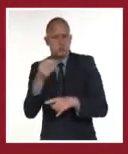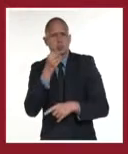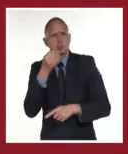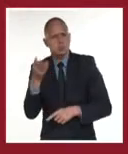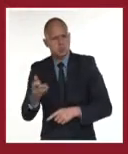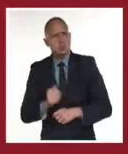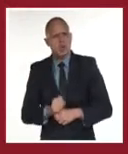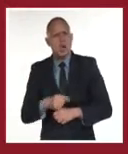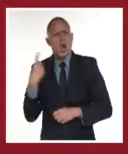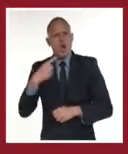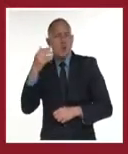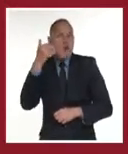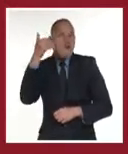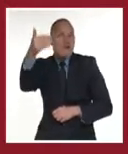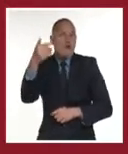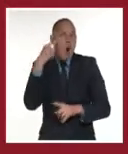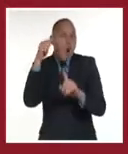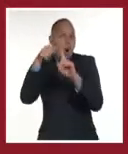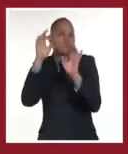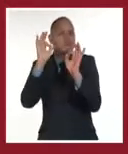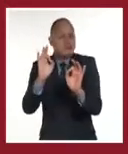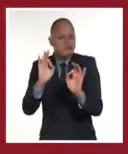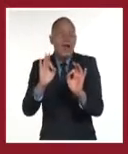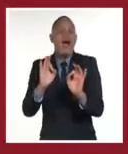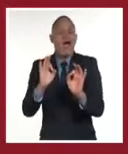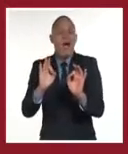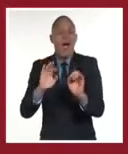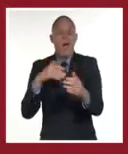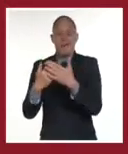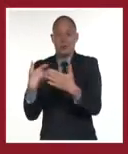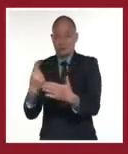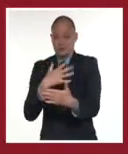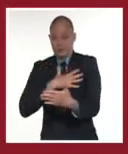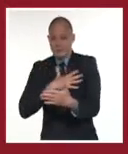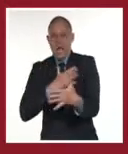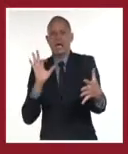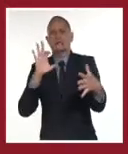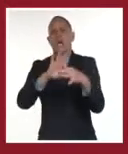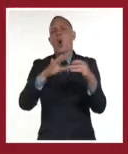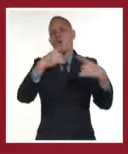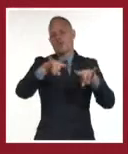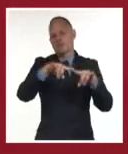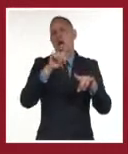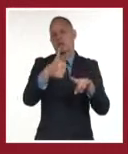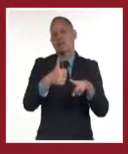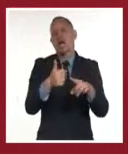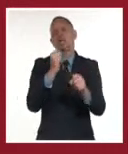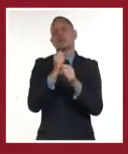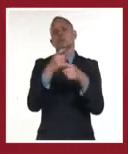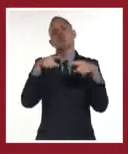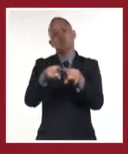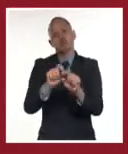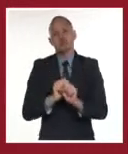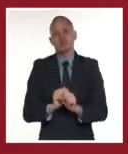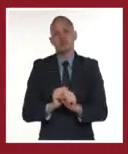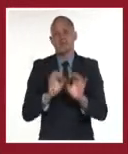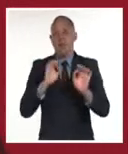realidad, secretario. Nuestra empresa tiene un encadenamiento total con las universidades. Hoy el vínculo asignó Las